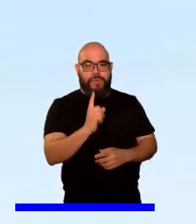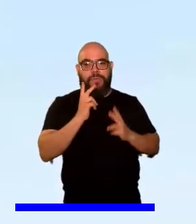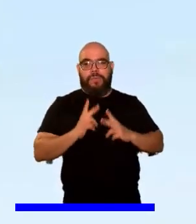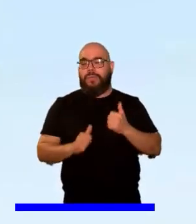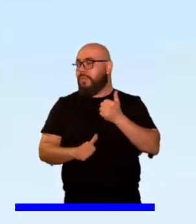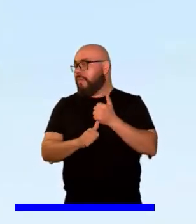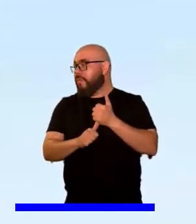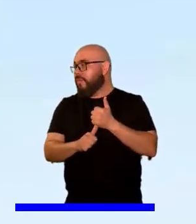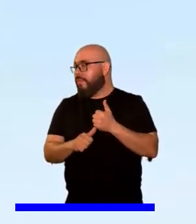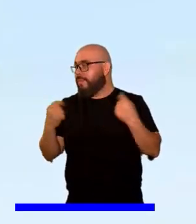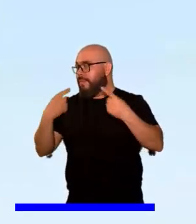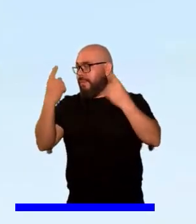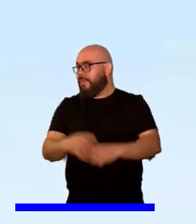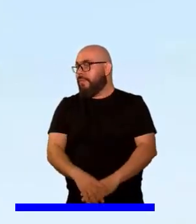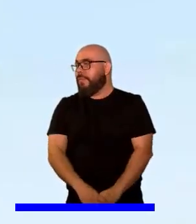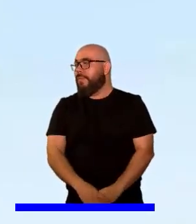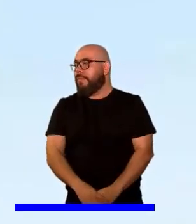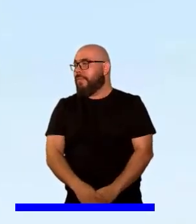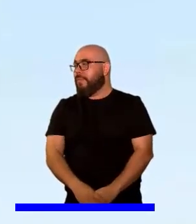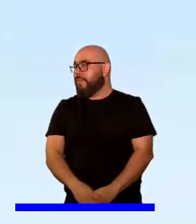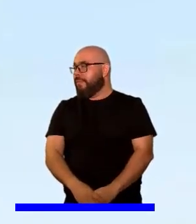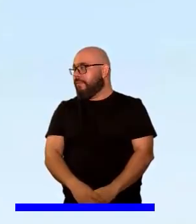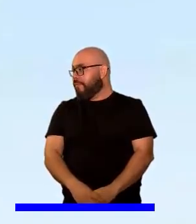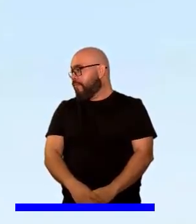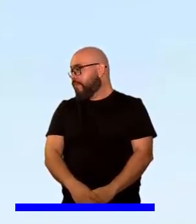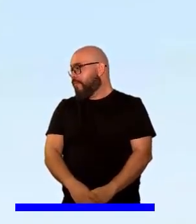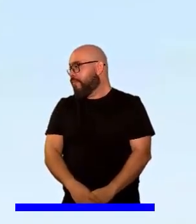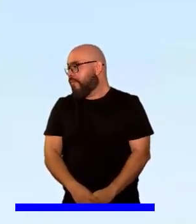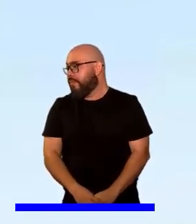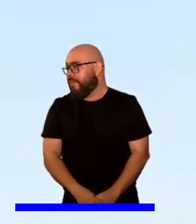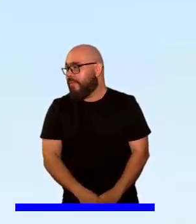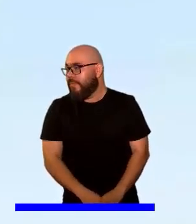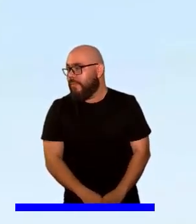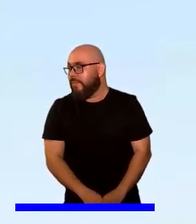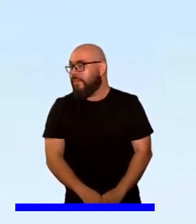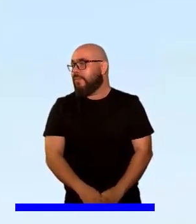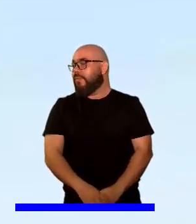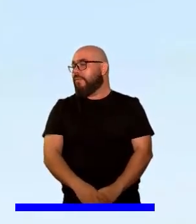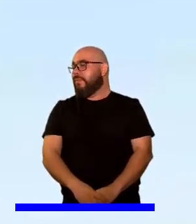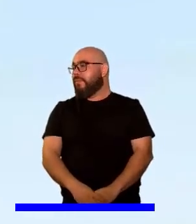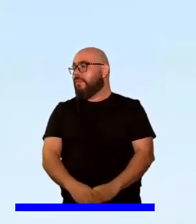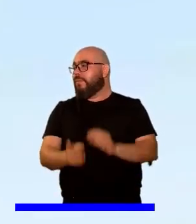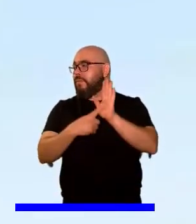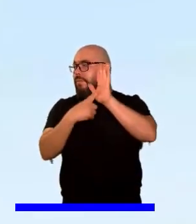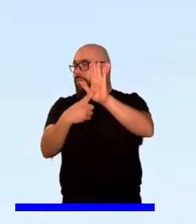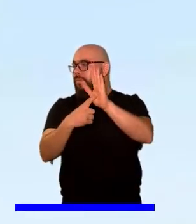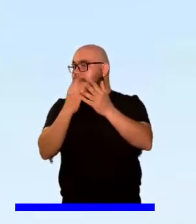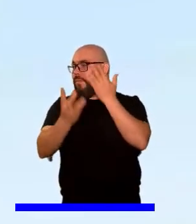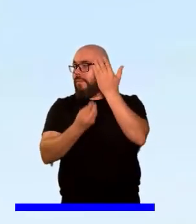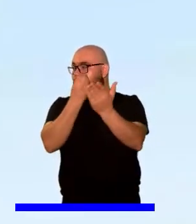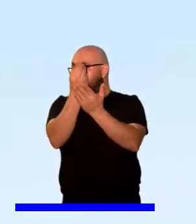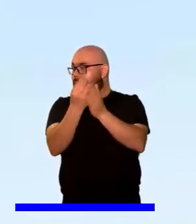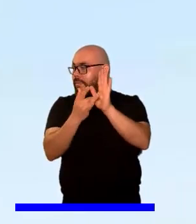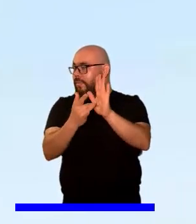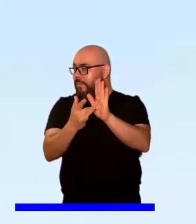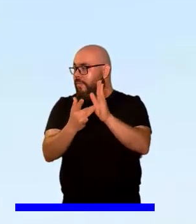agente generalista. Solo para terminar, sé que ya estamos cortos de tiempo, quiero mostrarles el resultado. En este